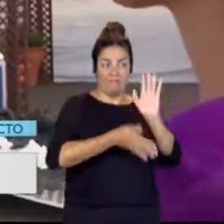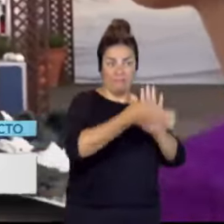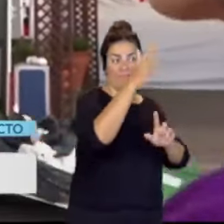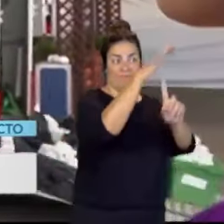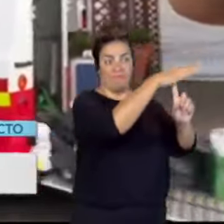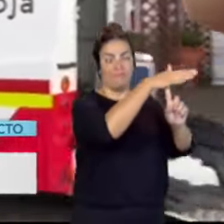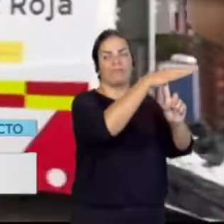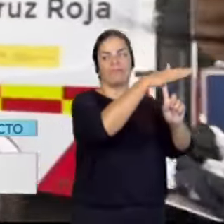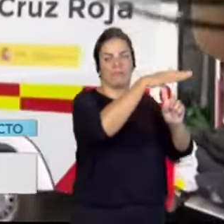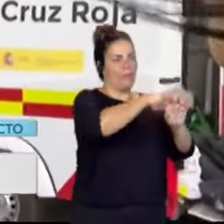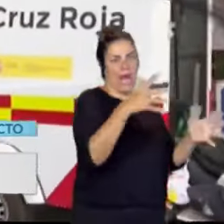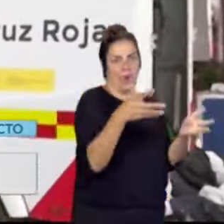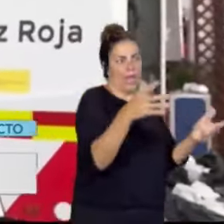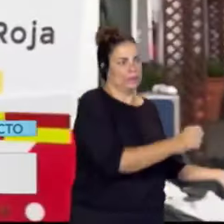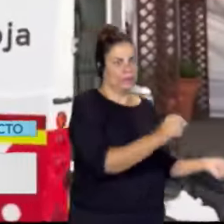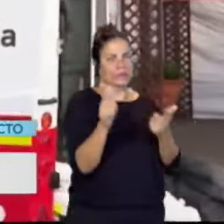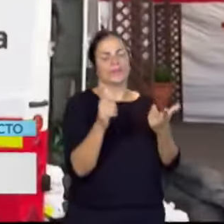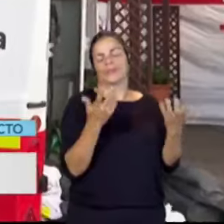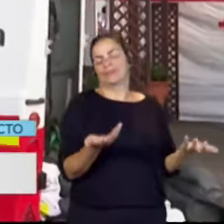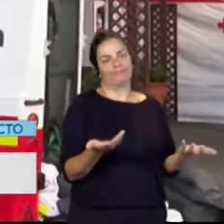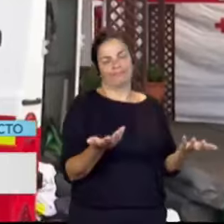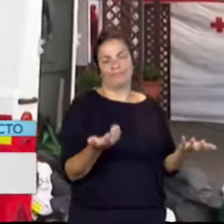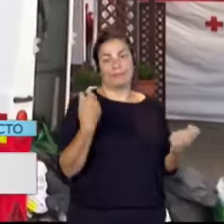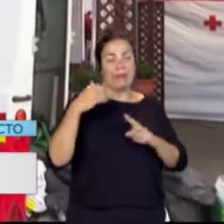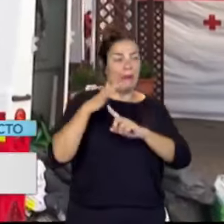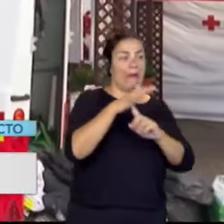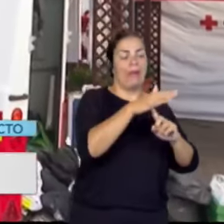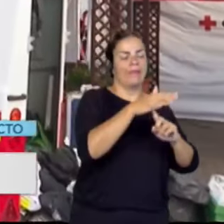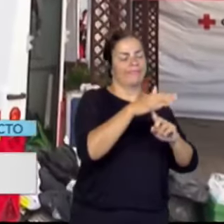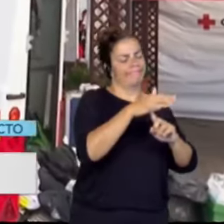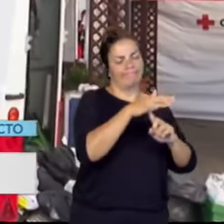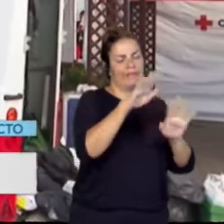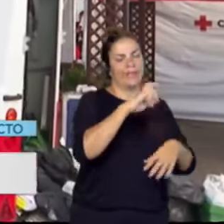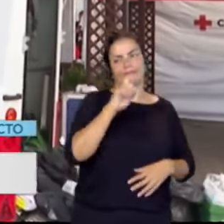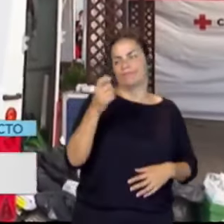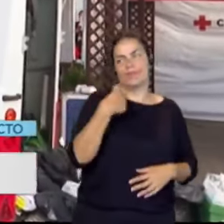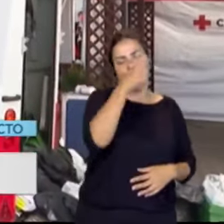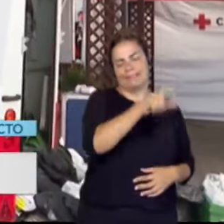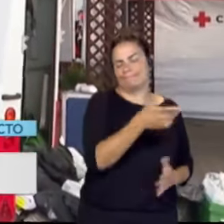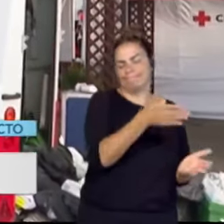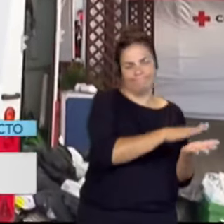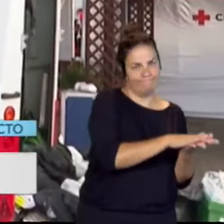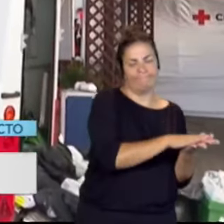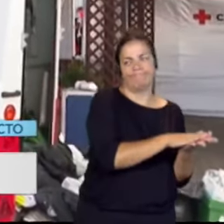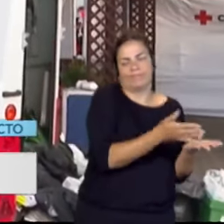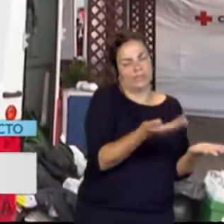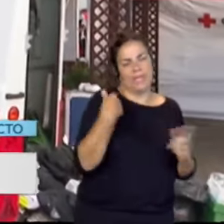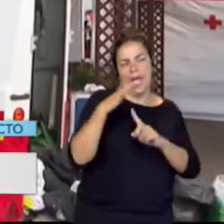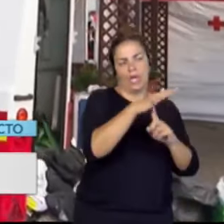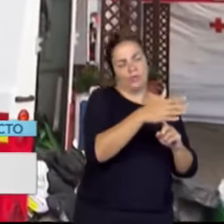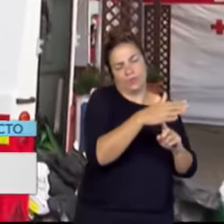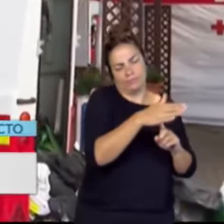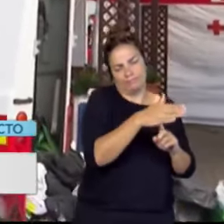ya de forma más urgente, pero yendo para allá se les comunicó que el paciente había fallecido y bueno, y abortaron